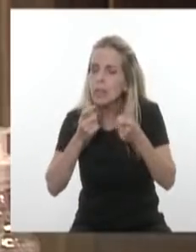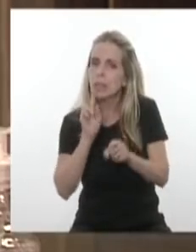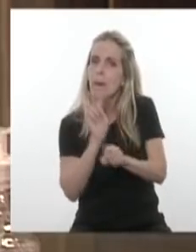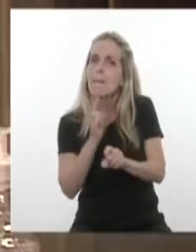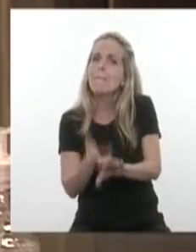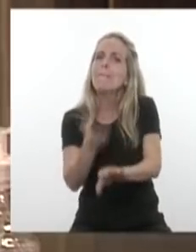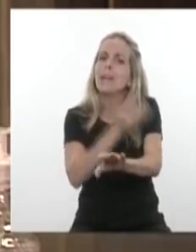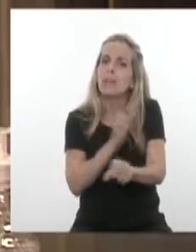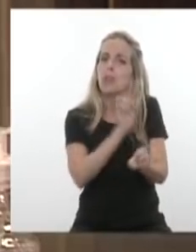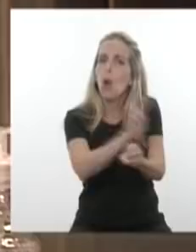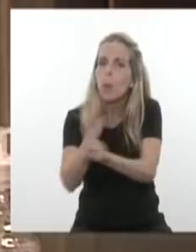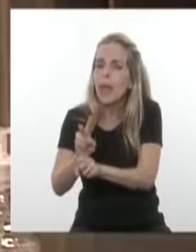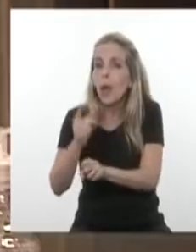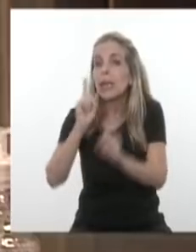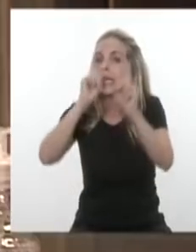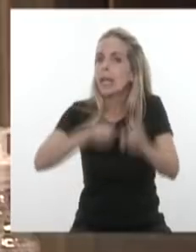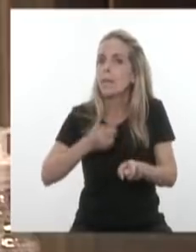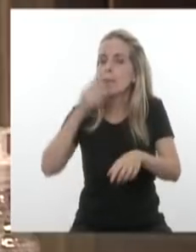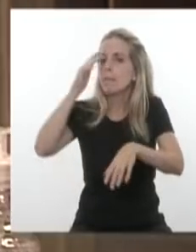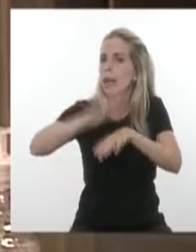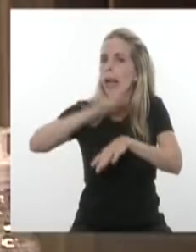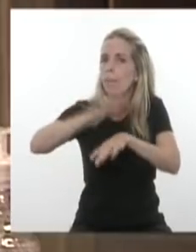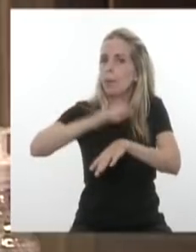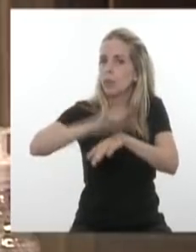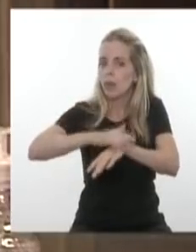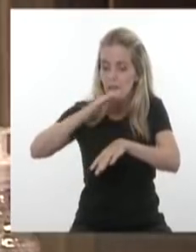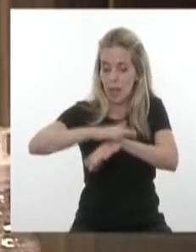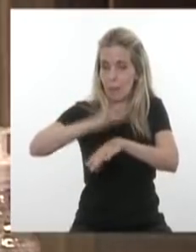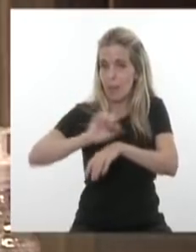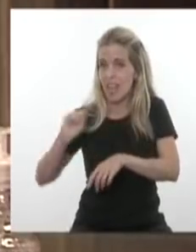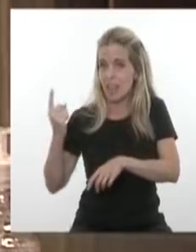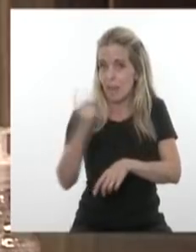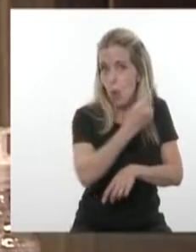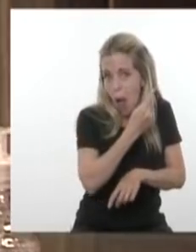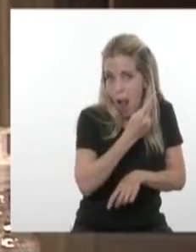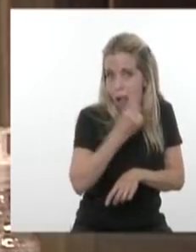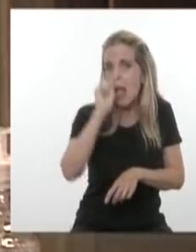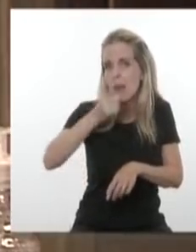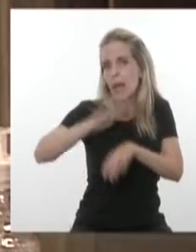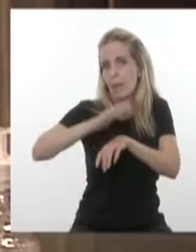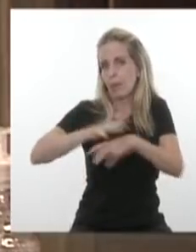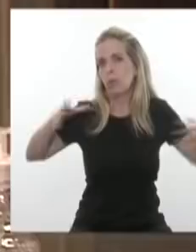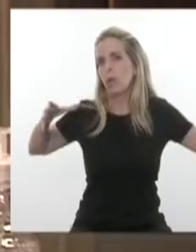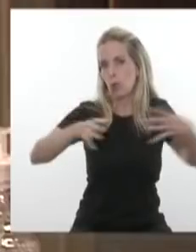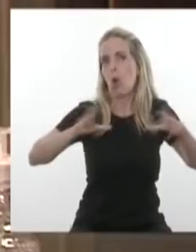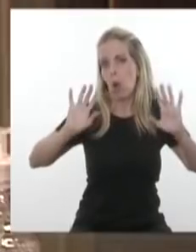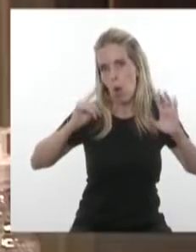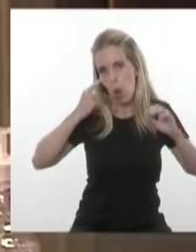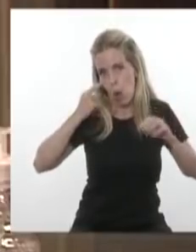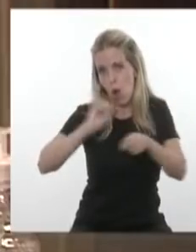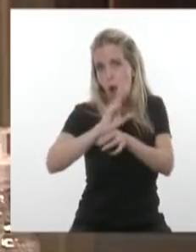y mucha responsabilidad individual y colectiva la pandemia no terminó